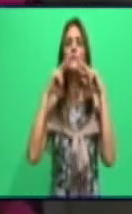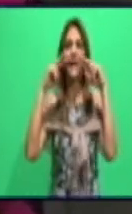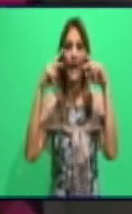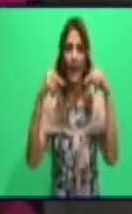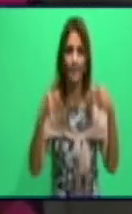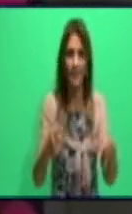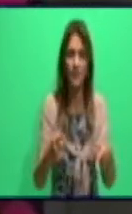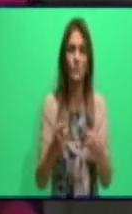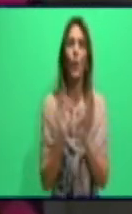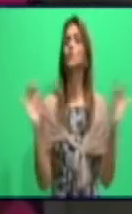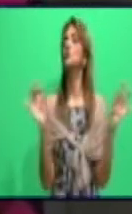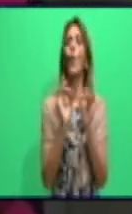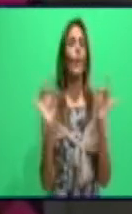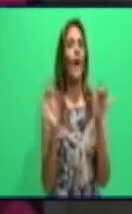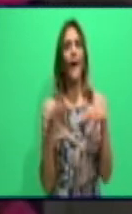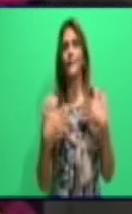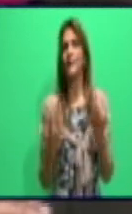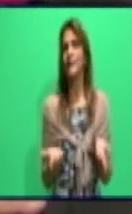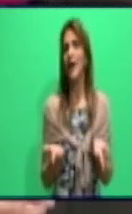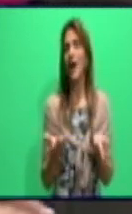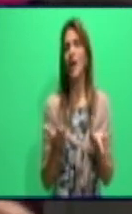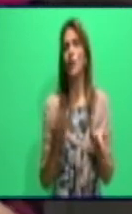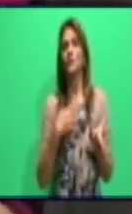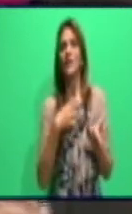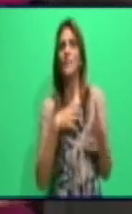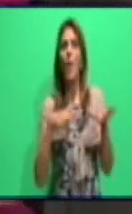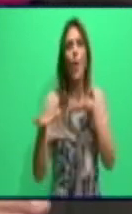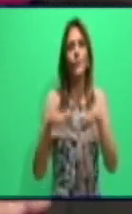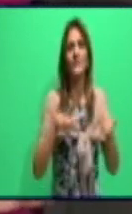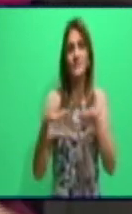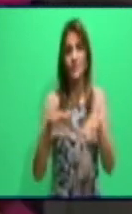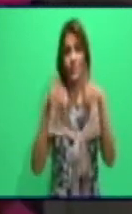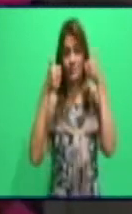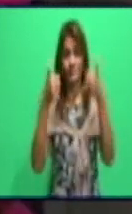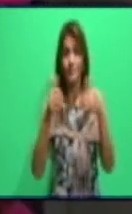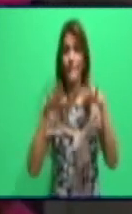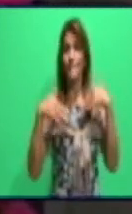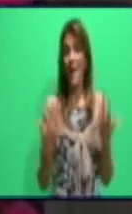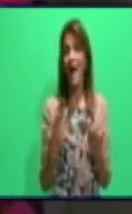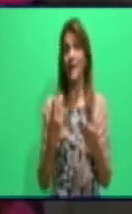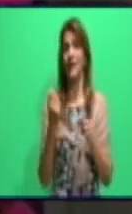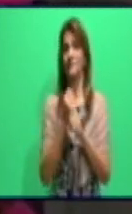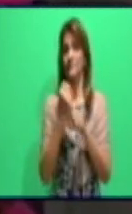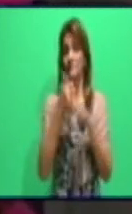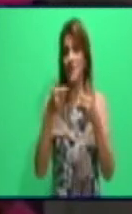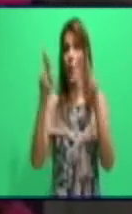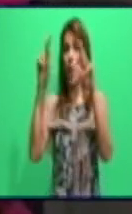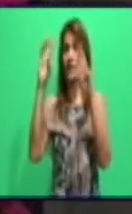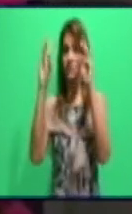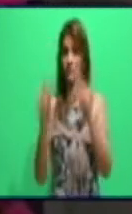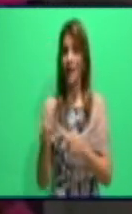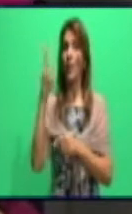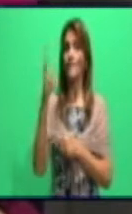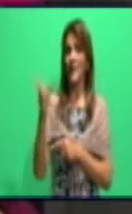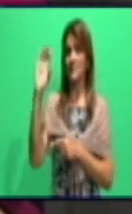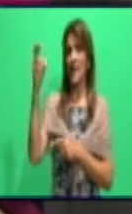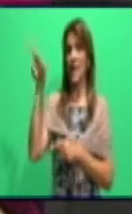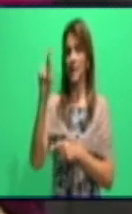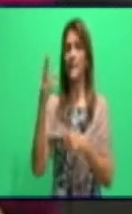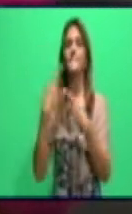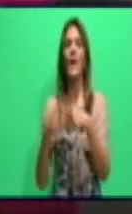estamos como quisiéramos en condiciones óptimas para esto, pero estamos perfeccionando cada día este sistema y estamos tratando